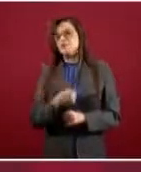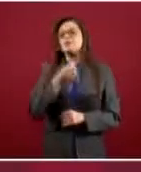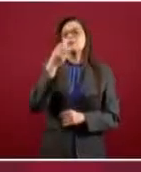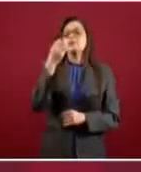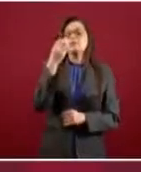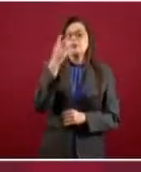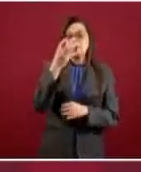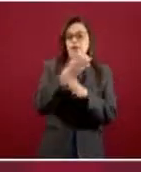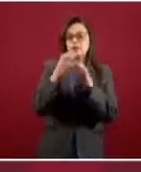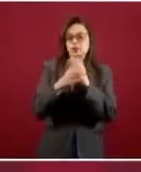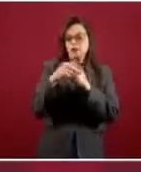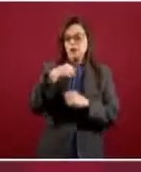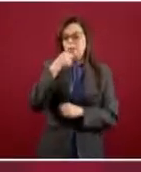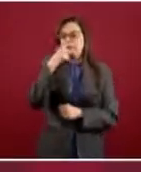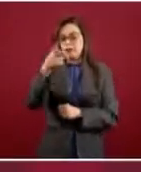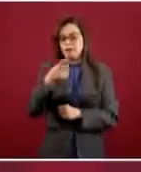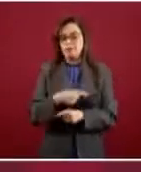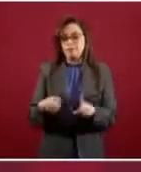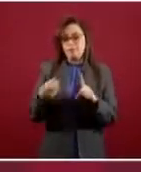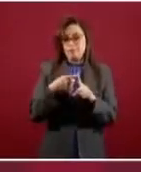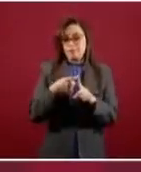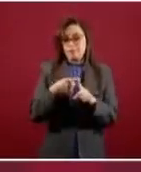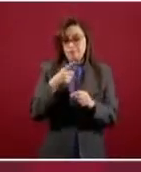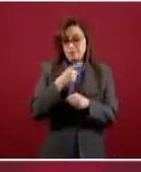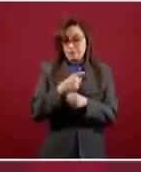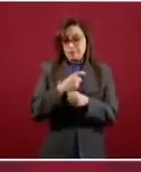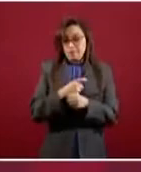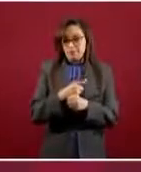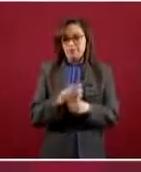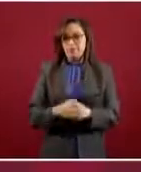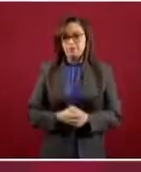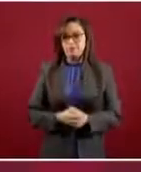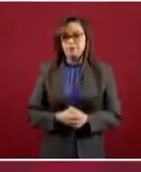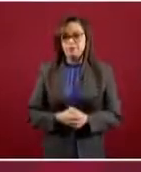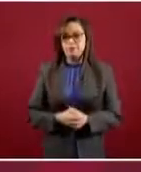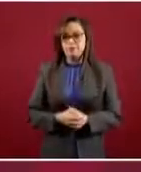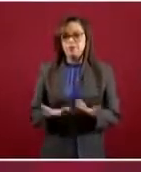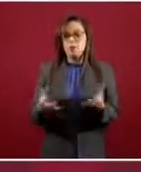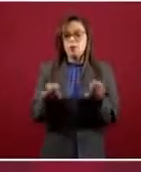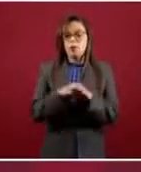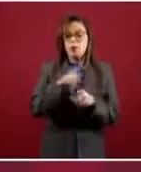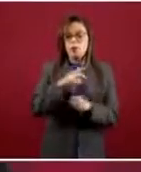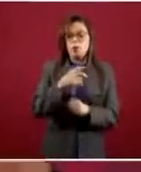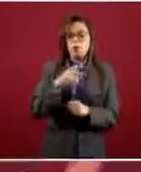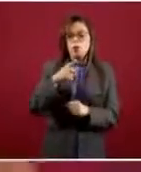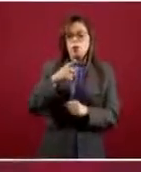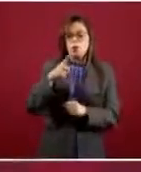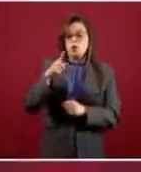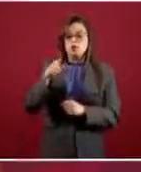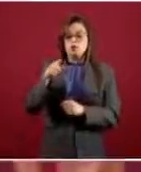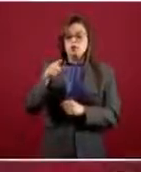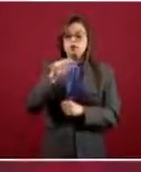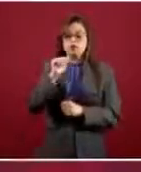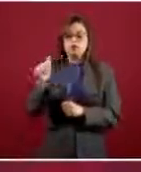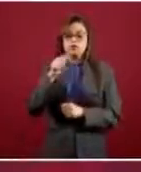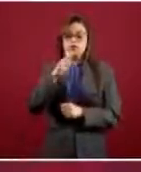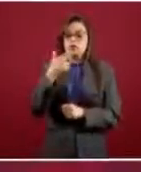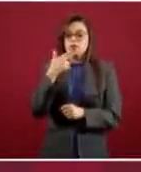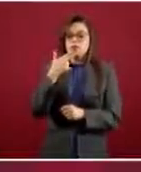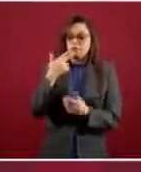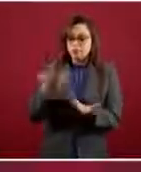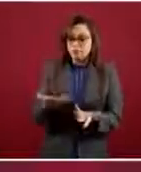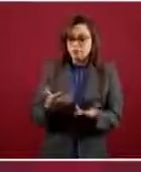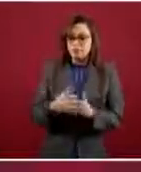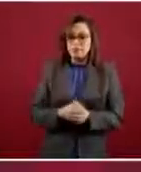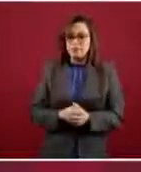cosas: la técnica, el uso y luego finalmente el número y el